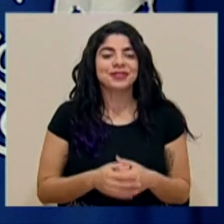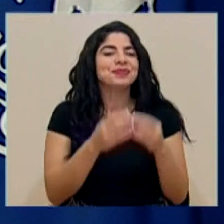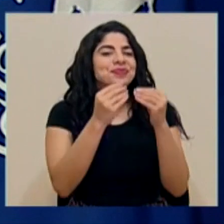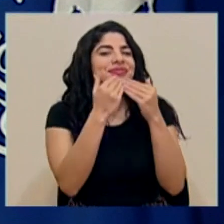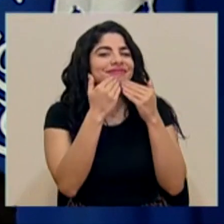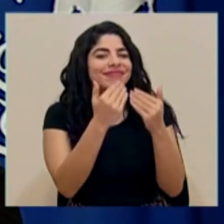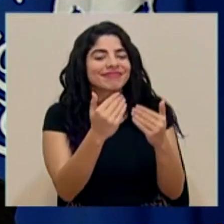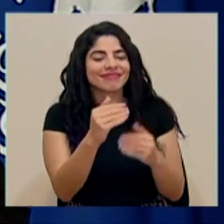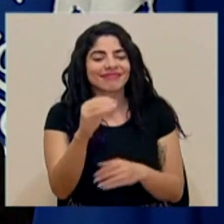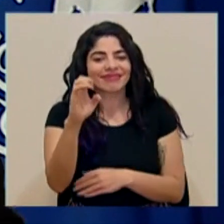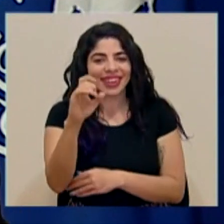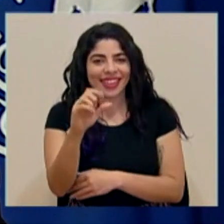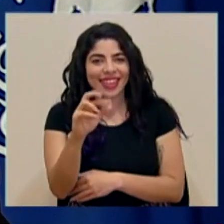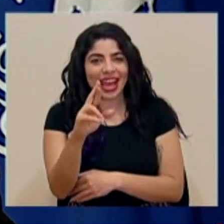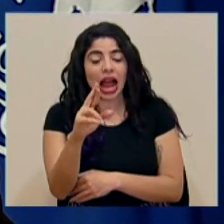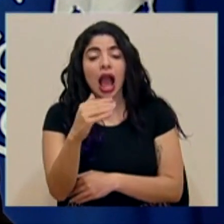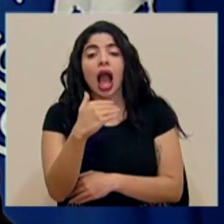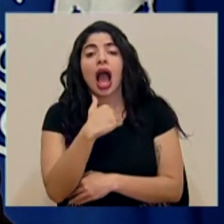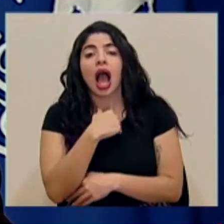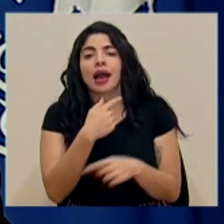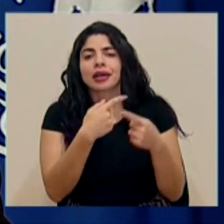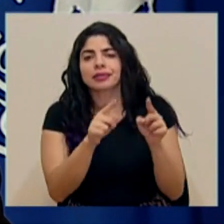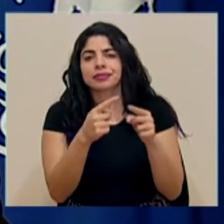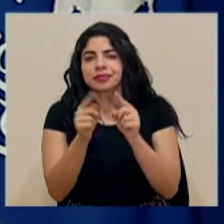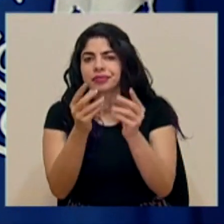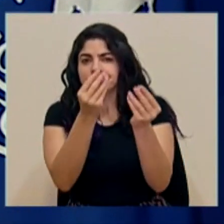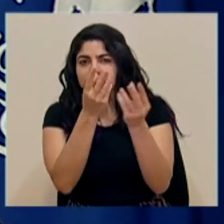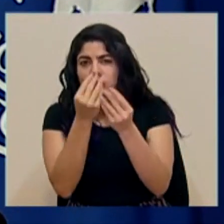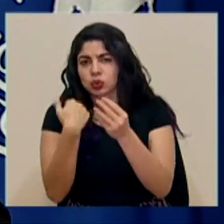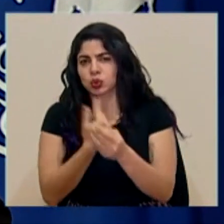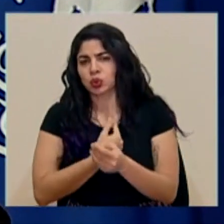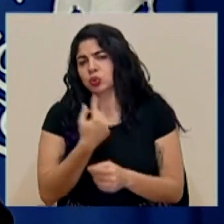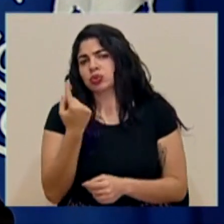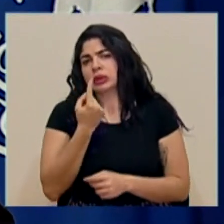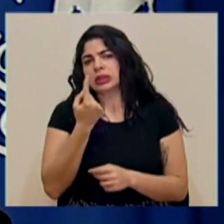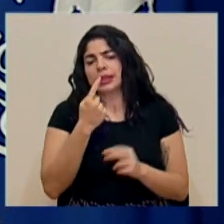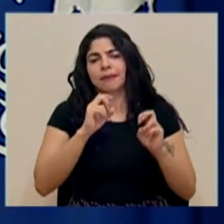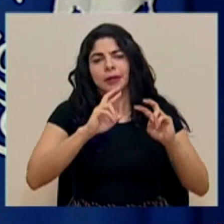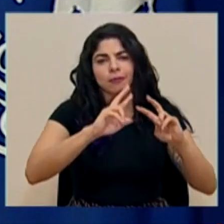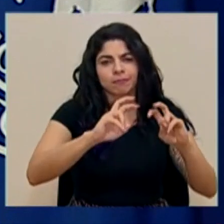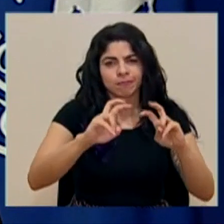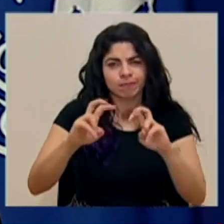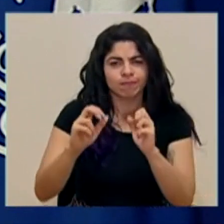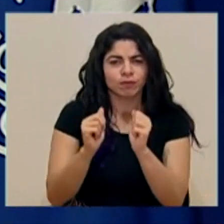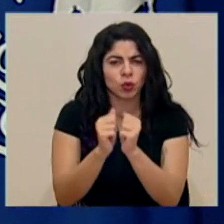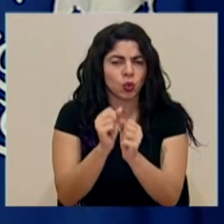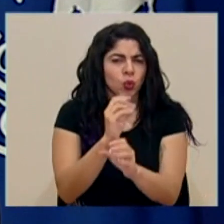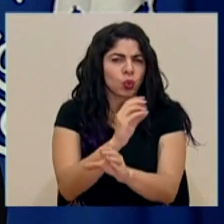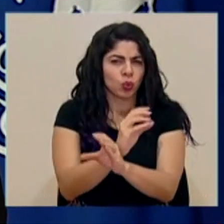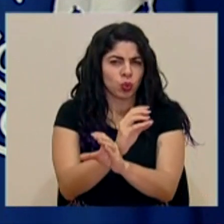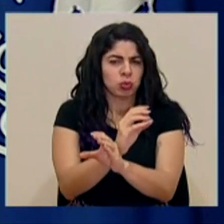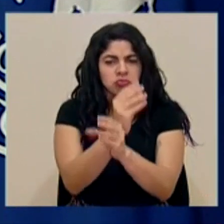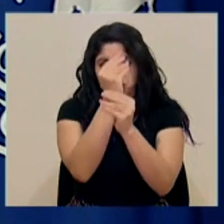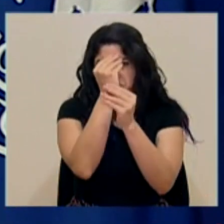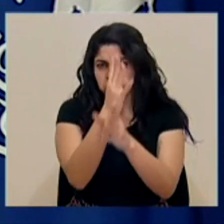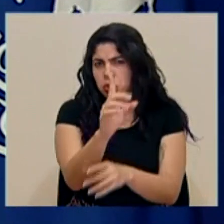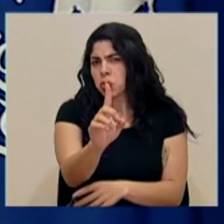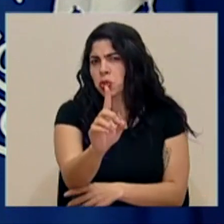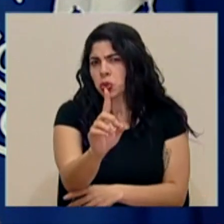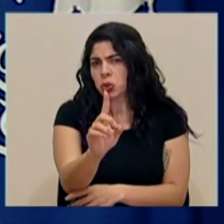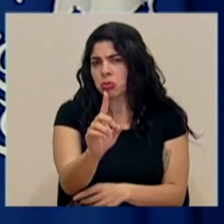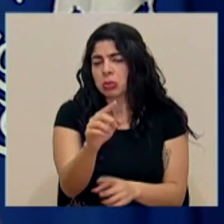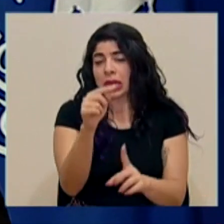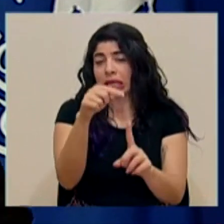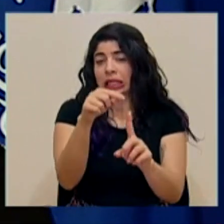Muchas gracias, don Edgar. Hay varios indicadores que nosotros analizamos con cuidado. Le voy a dar uno que posiblemente es el